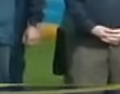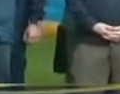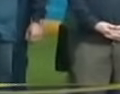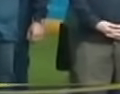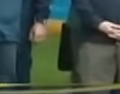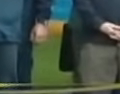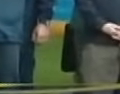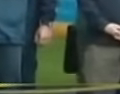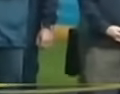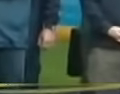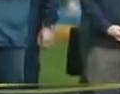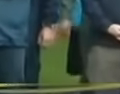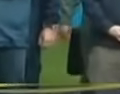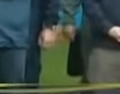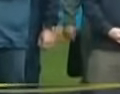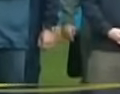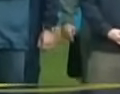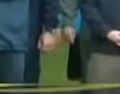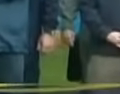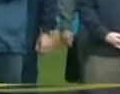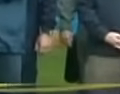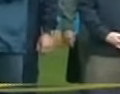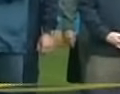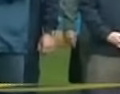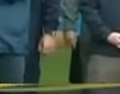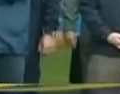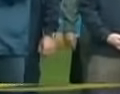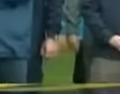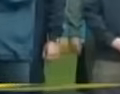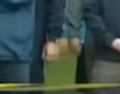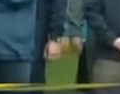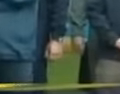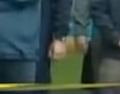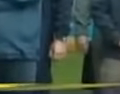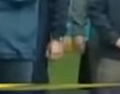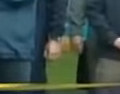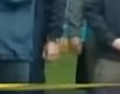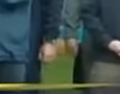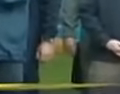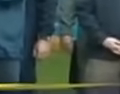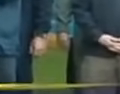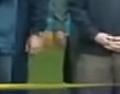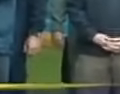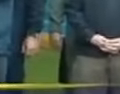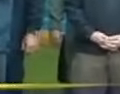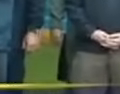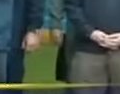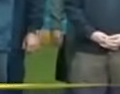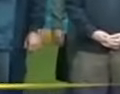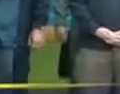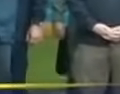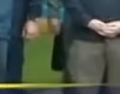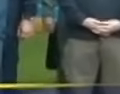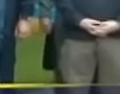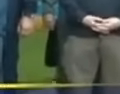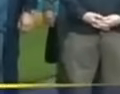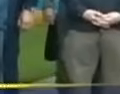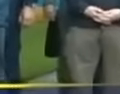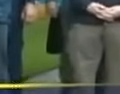En lo que va en el transcurso de estos días, hemos logrado ya